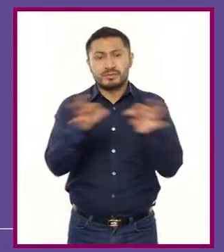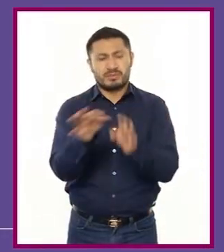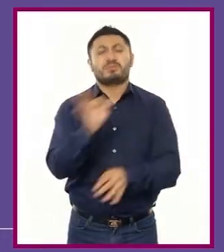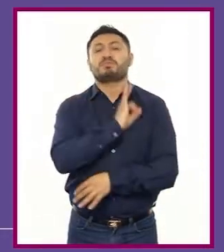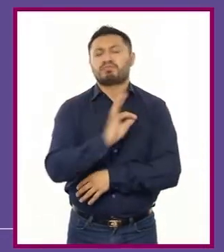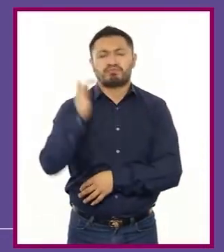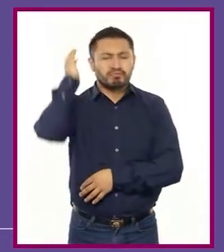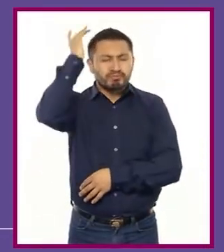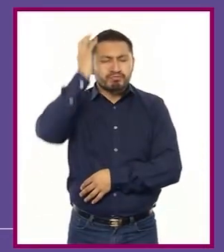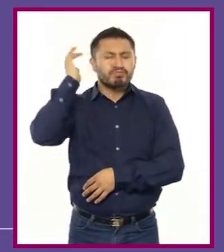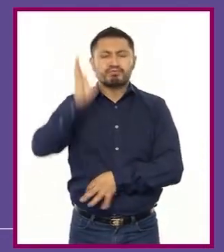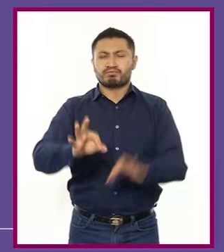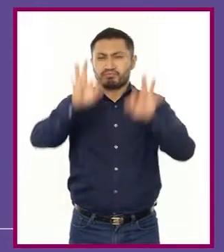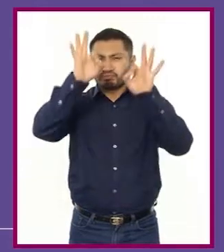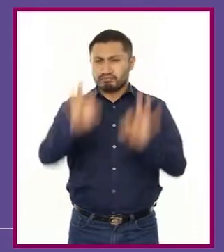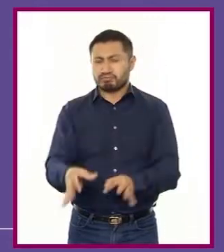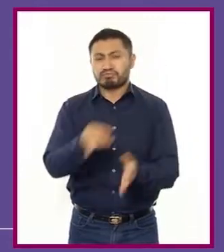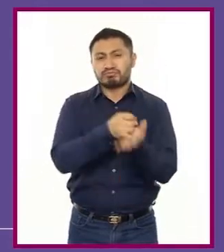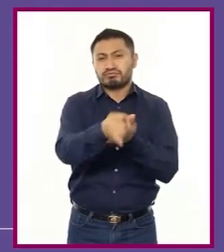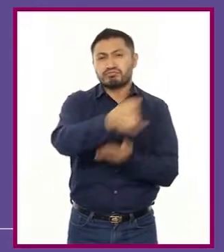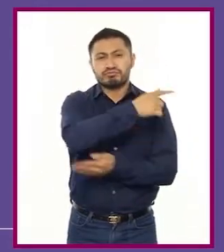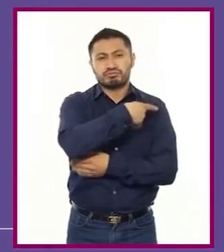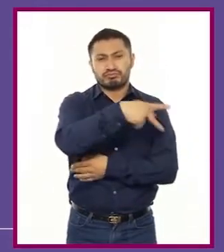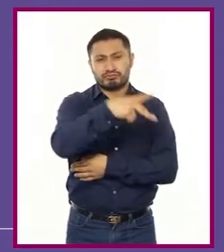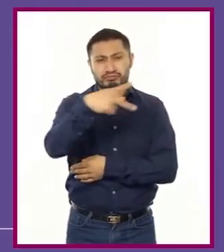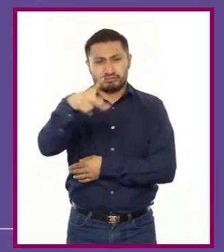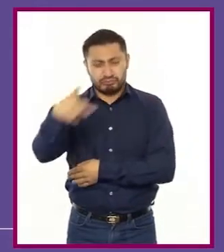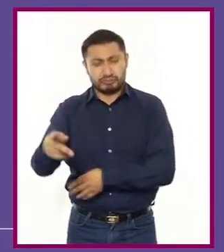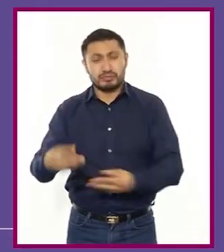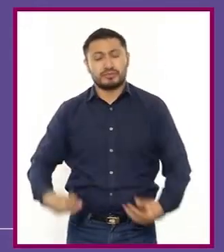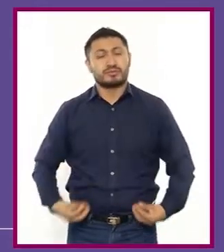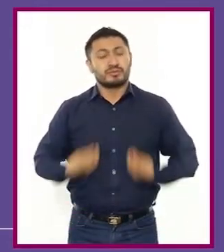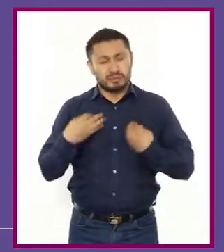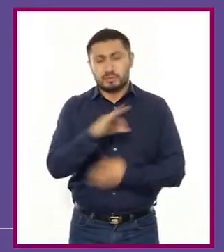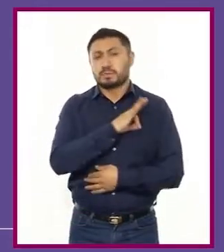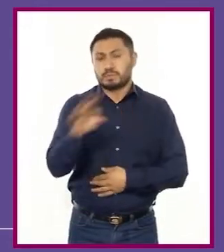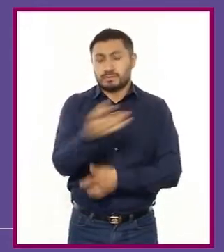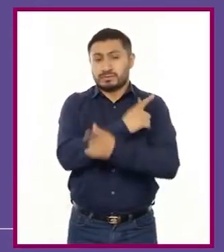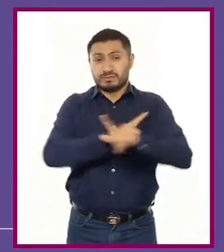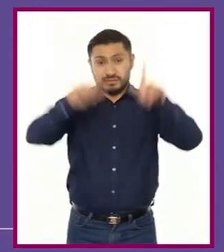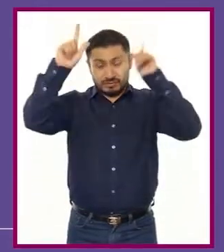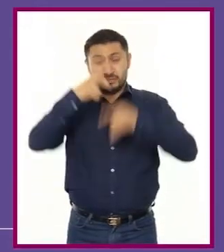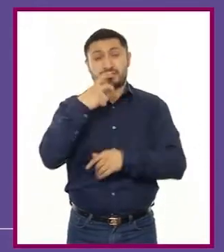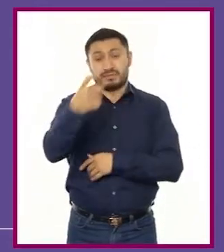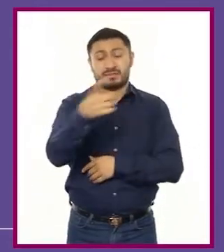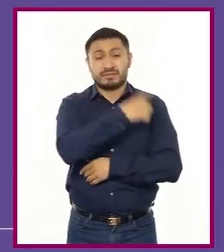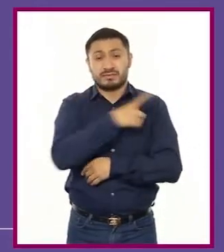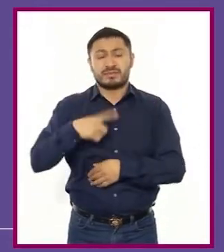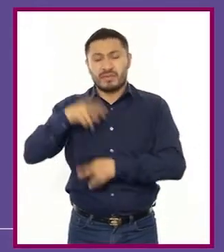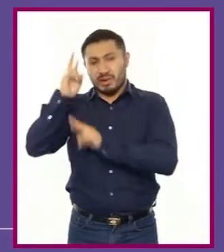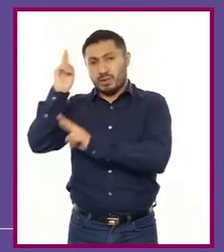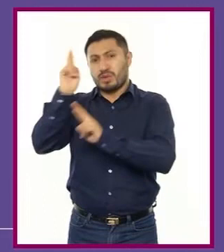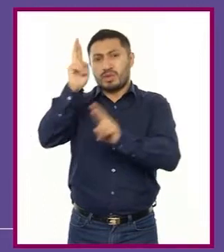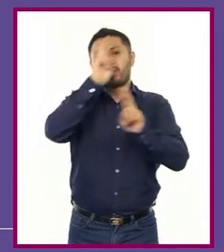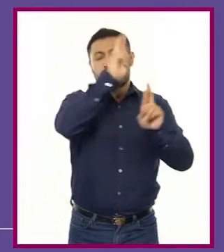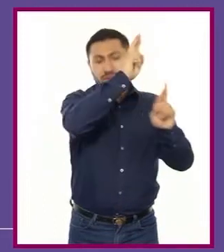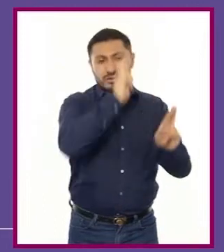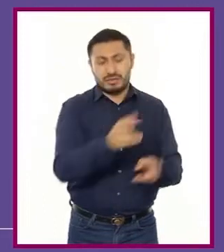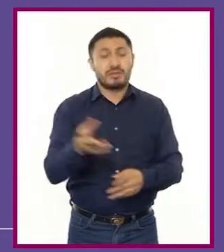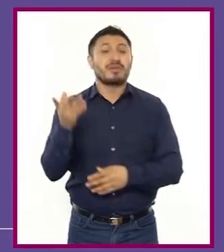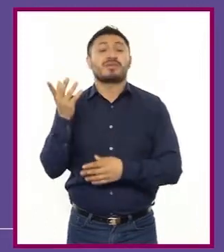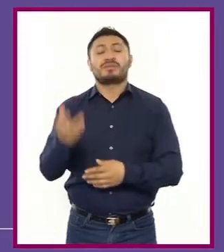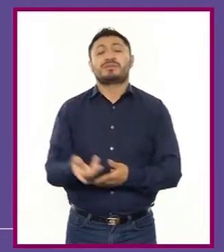de razonar y tomar decisiones sobre su propia vida y por ello deben ser tratadas con respeto y gozar